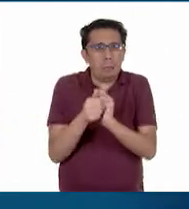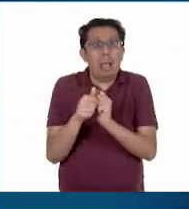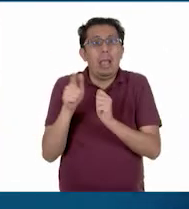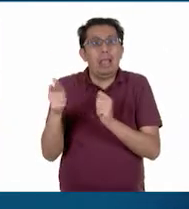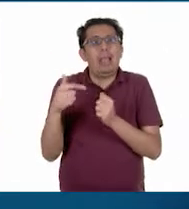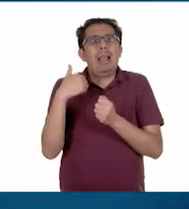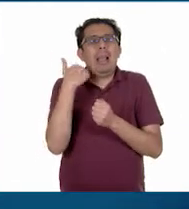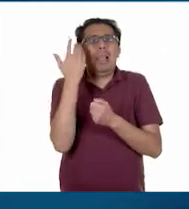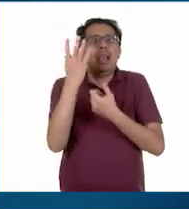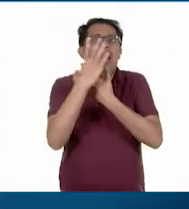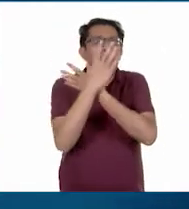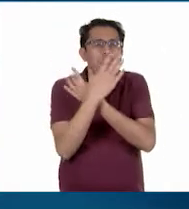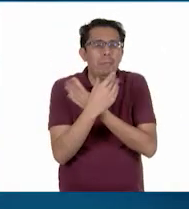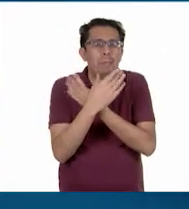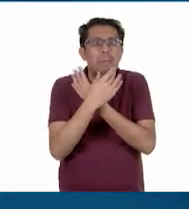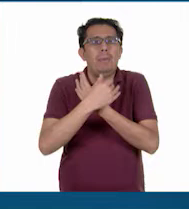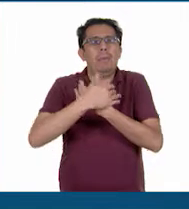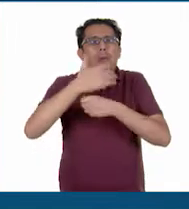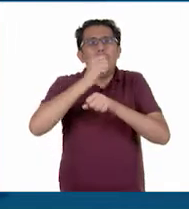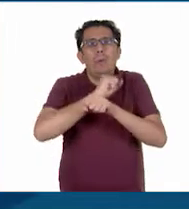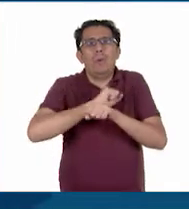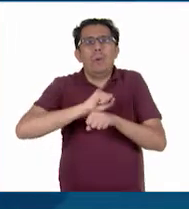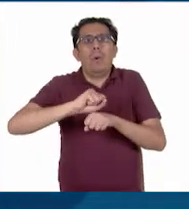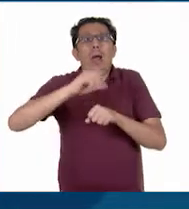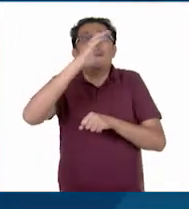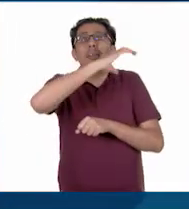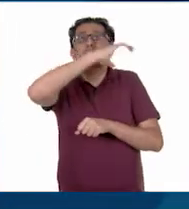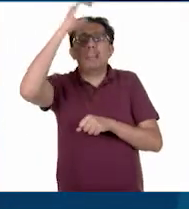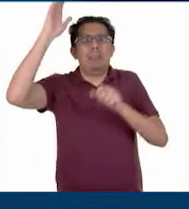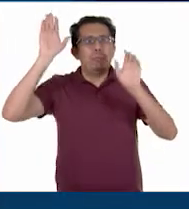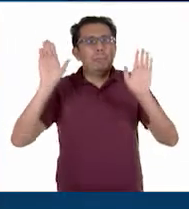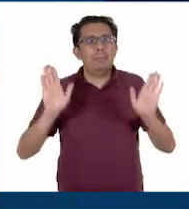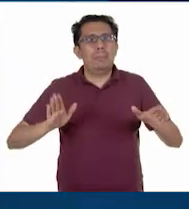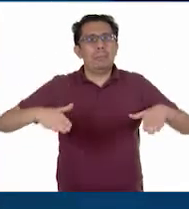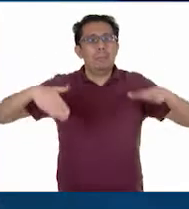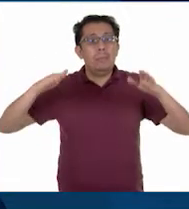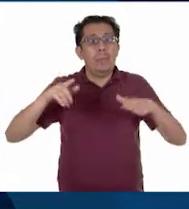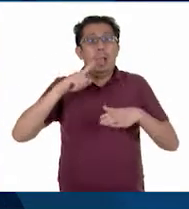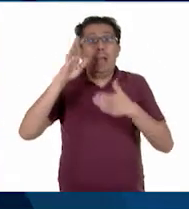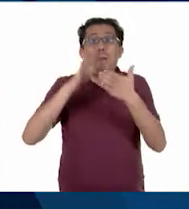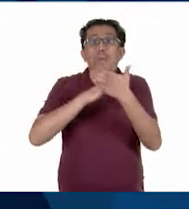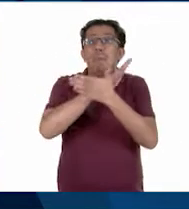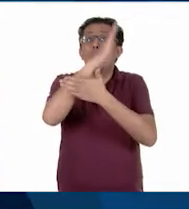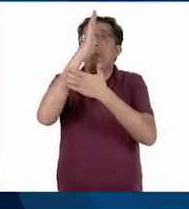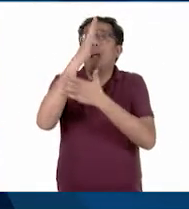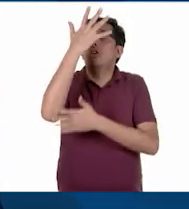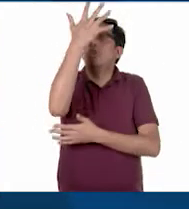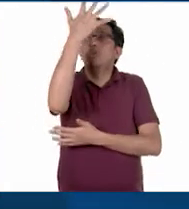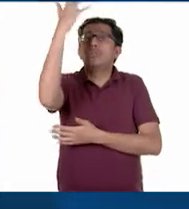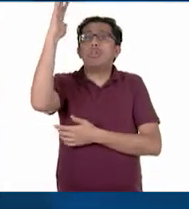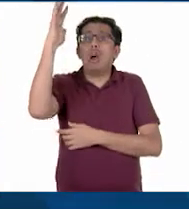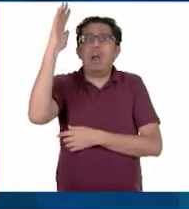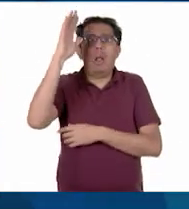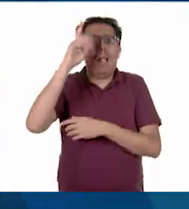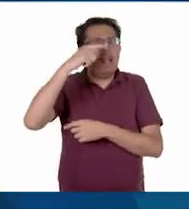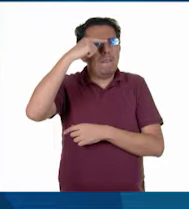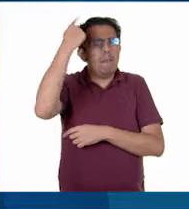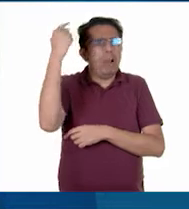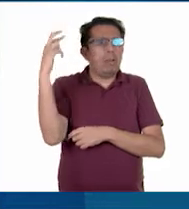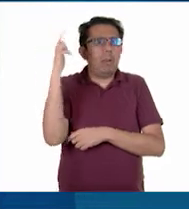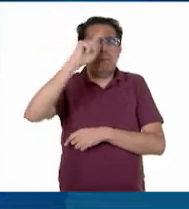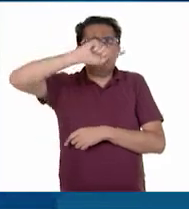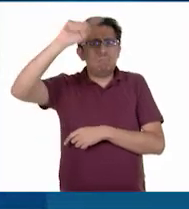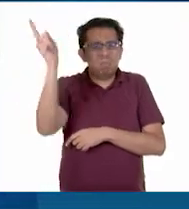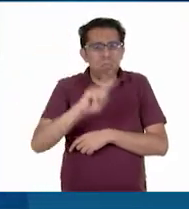tener alas ligeras, bajo el cielo volar, ir al sol por la escala luminosa de un rayo, saludar a